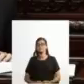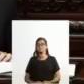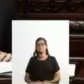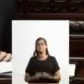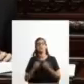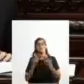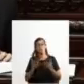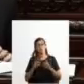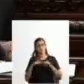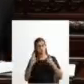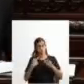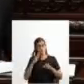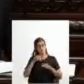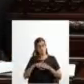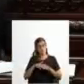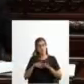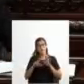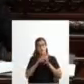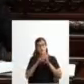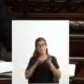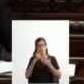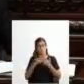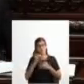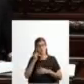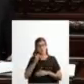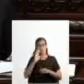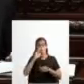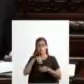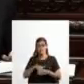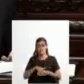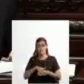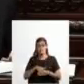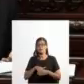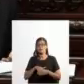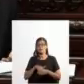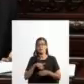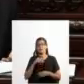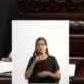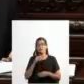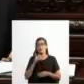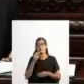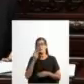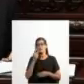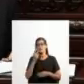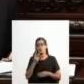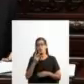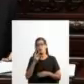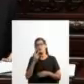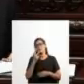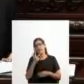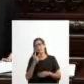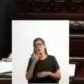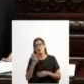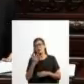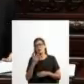por eso vamos a votar este proyecto de ley que serán dos milímetros tres, cuatro